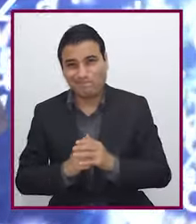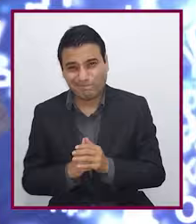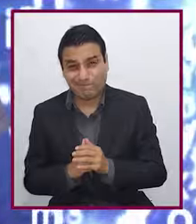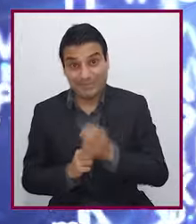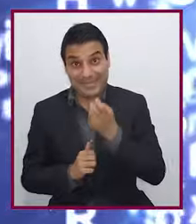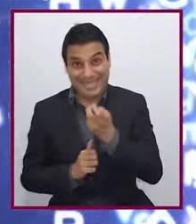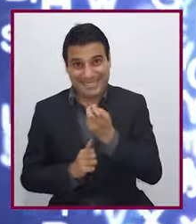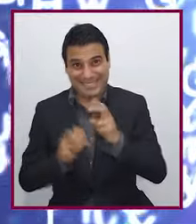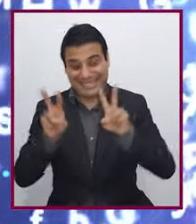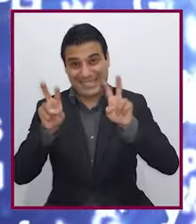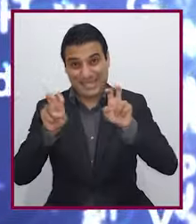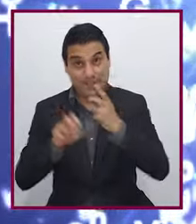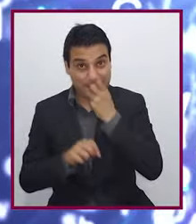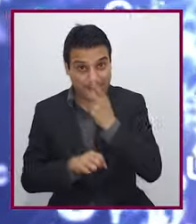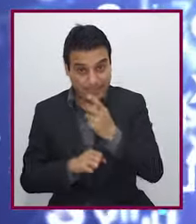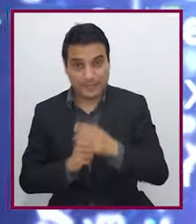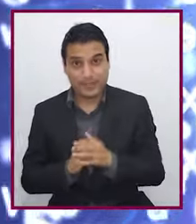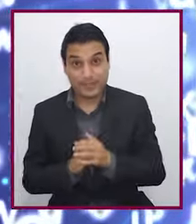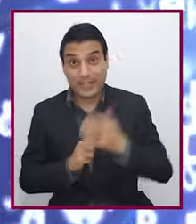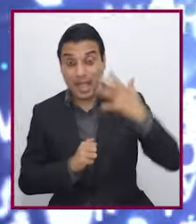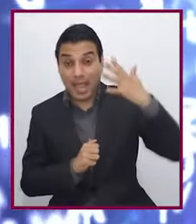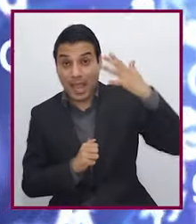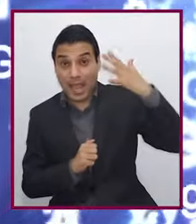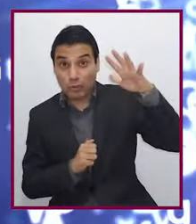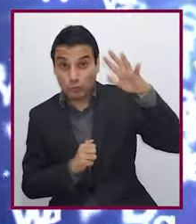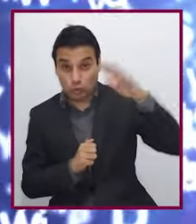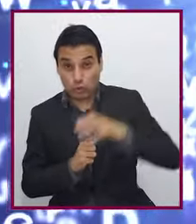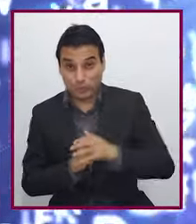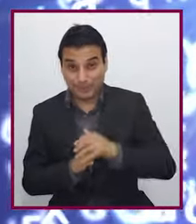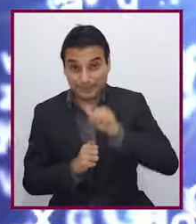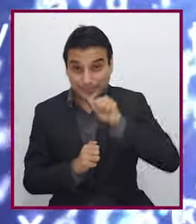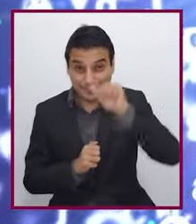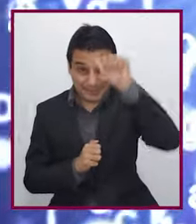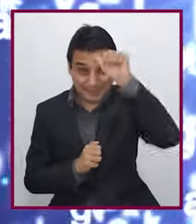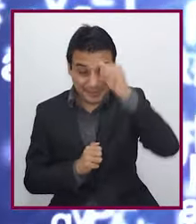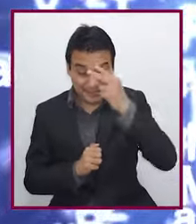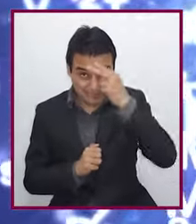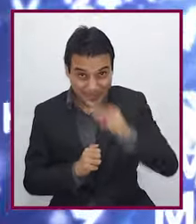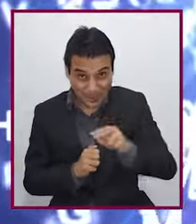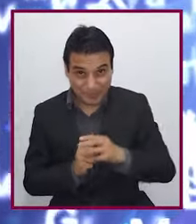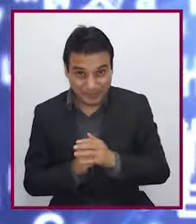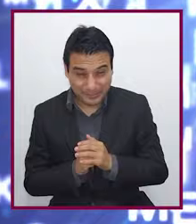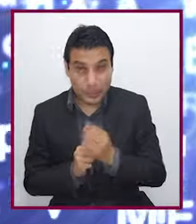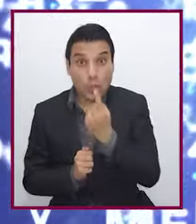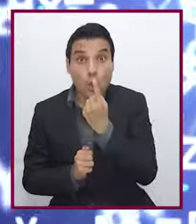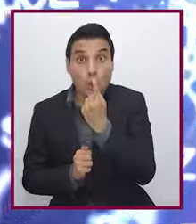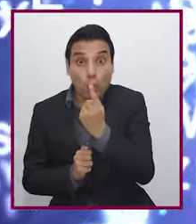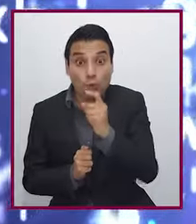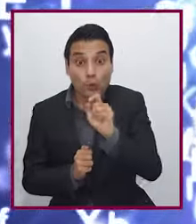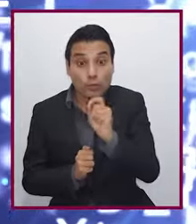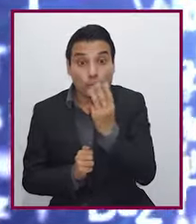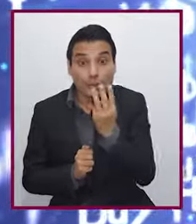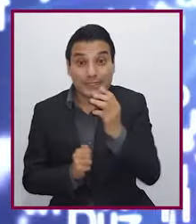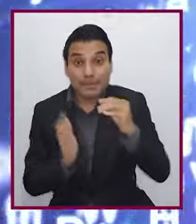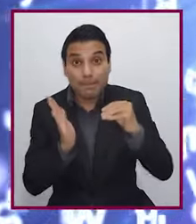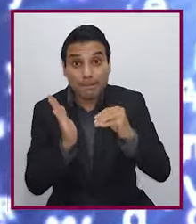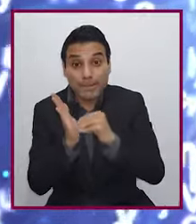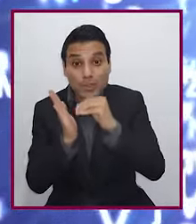pueblos indígenas. De hecho, según este mismo artículo, del total de personas adultas en situación de analfabetismo en nuestro